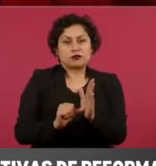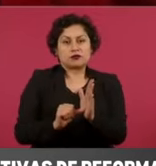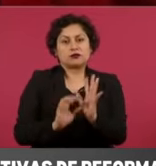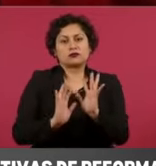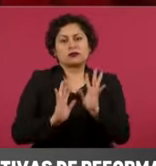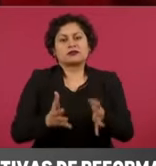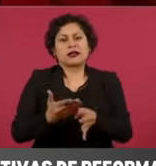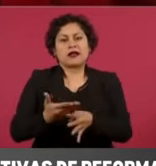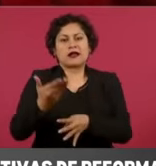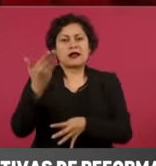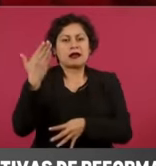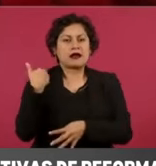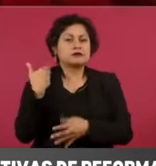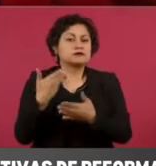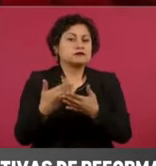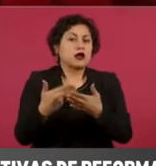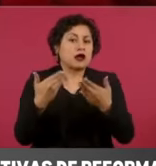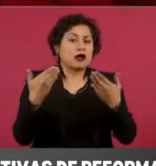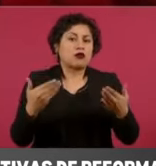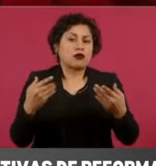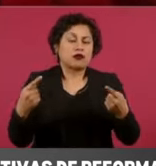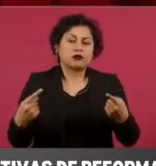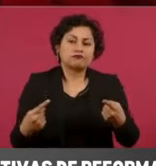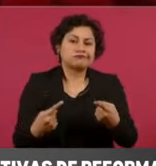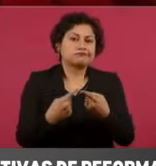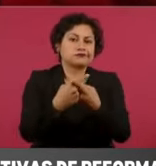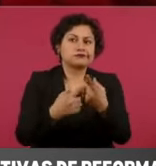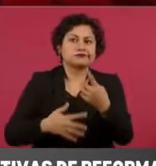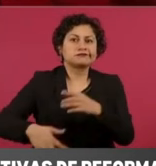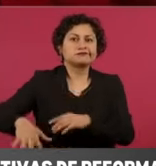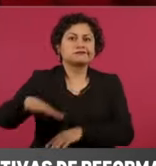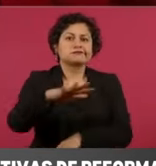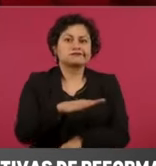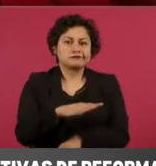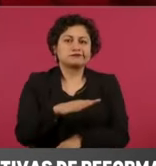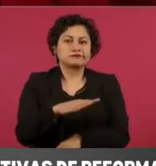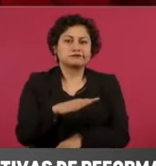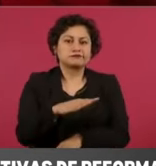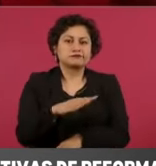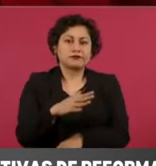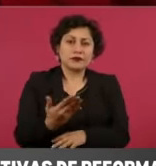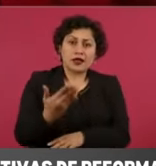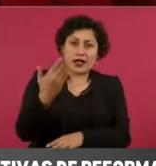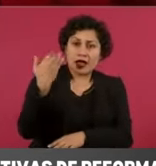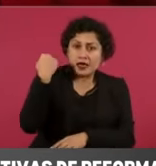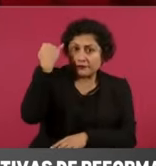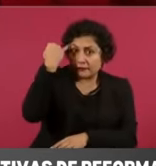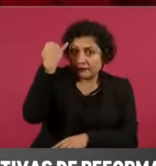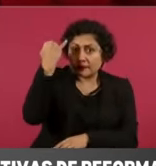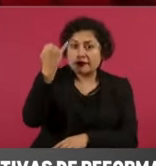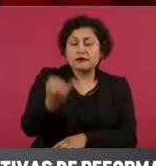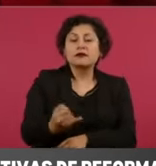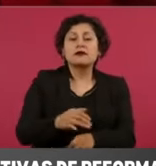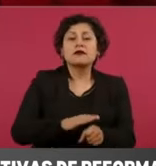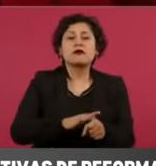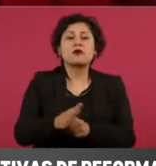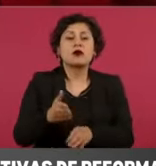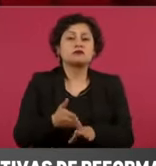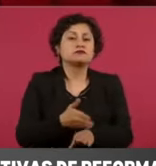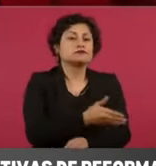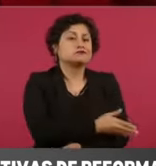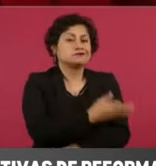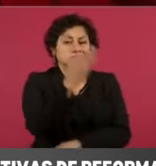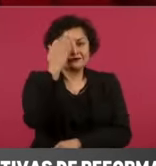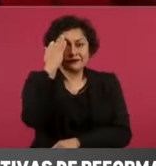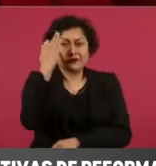antipopulares que fueron introducidos durante el periodo neoliberal o